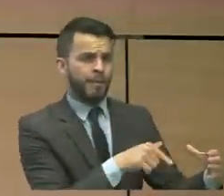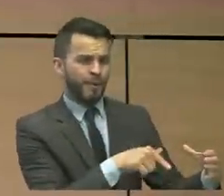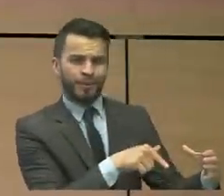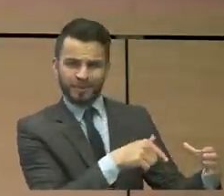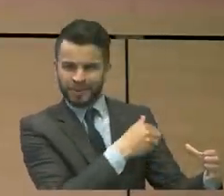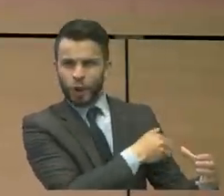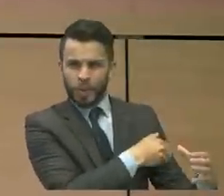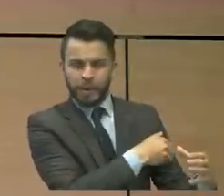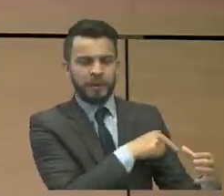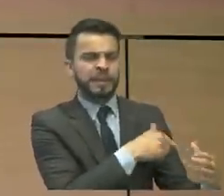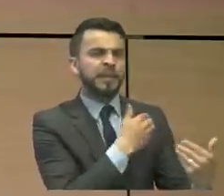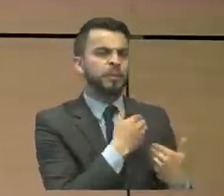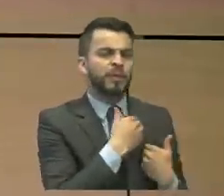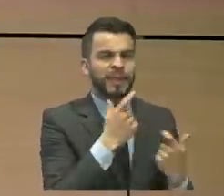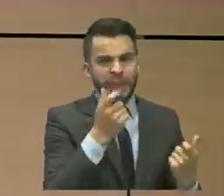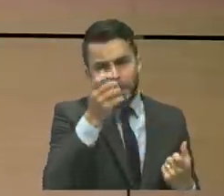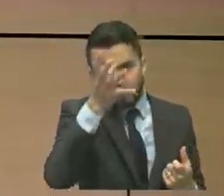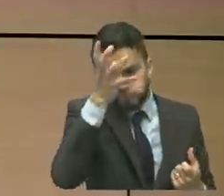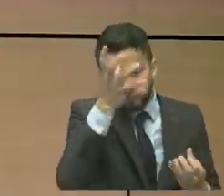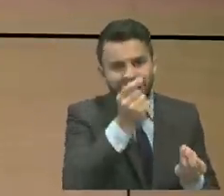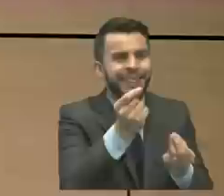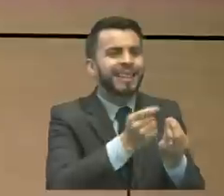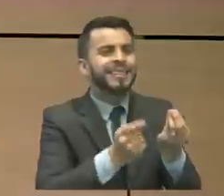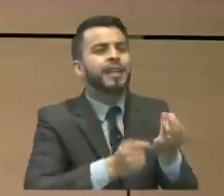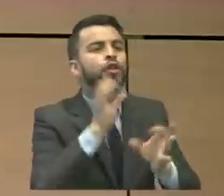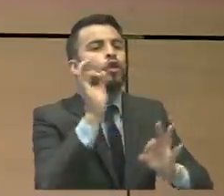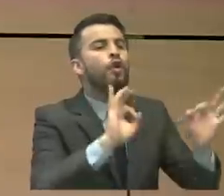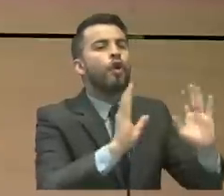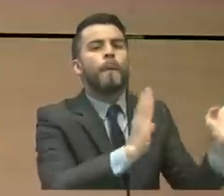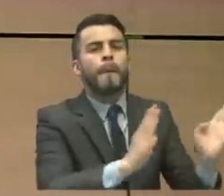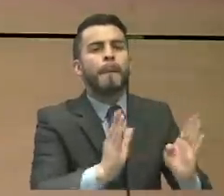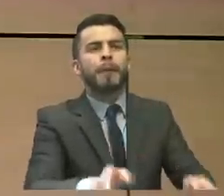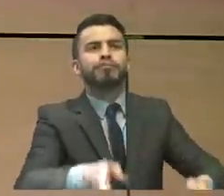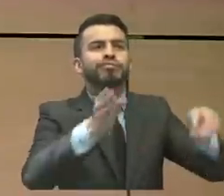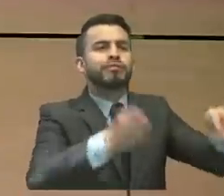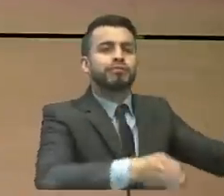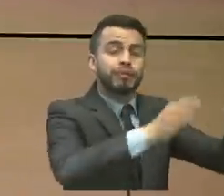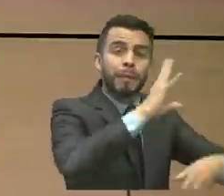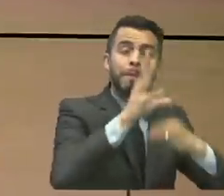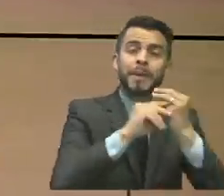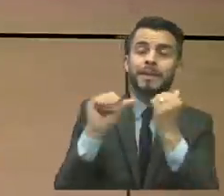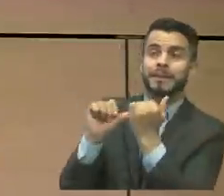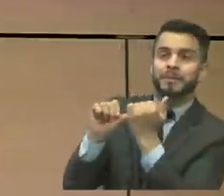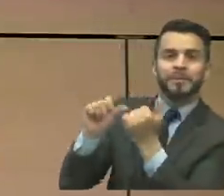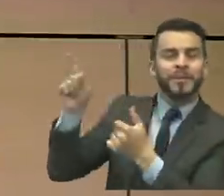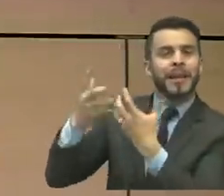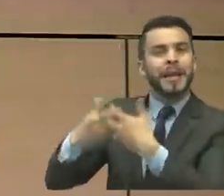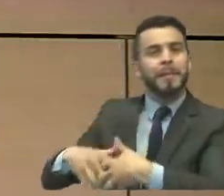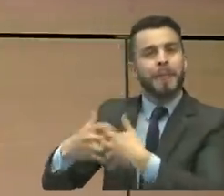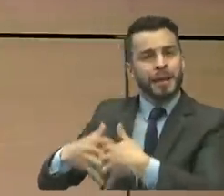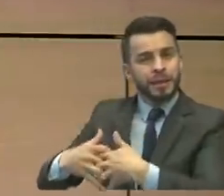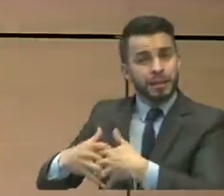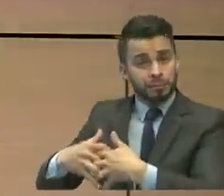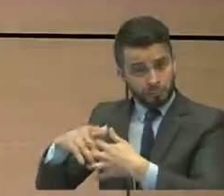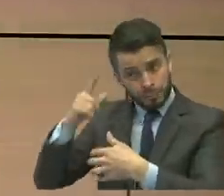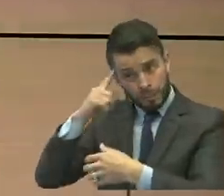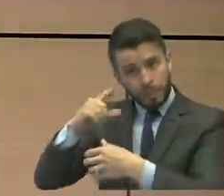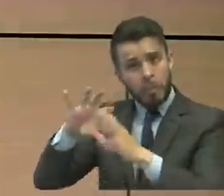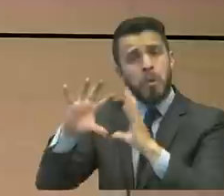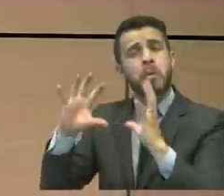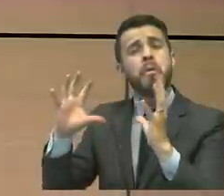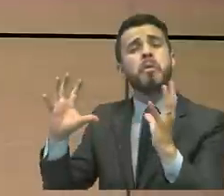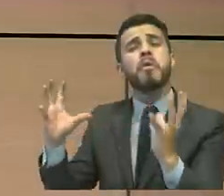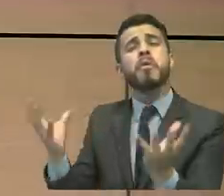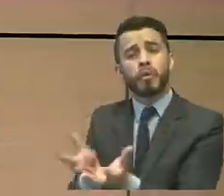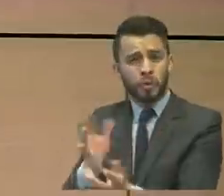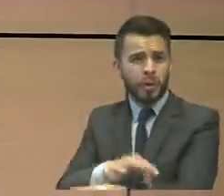de diseño urbano de nuestra ciudad, y con la asesoría de una firma, posiblemente una de las mejores firmas de arquitectos del